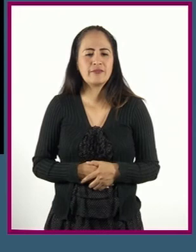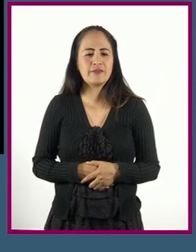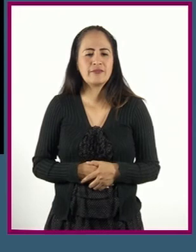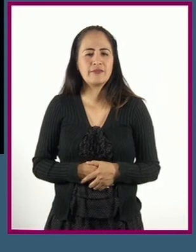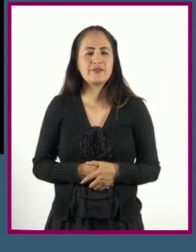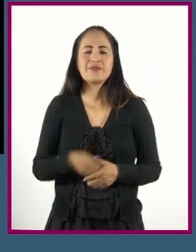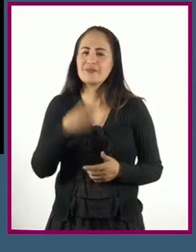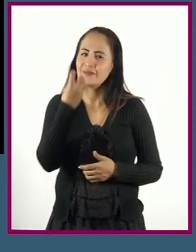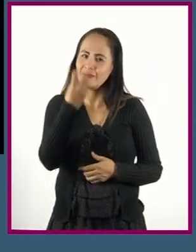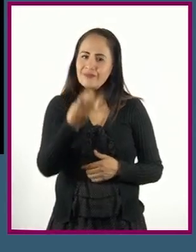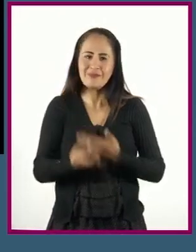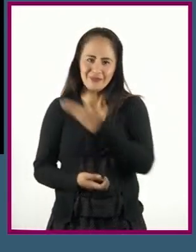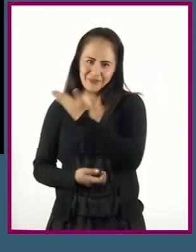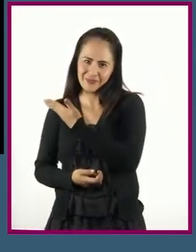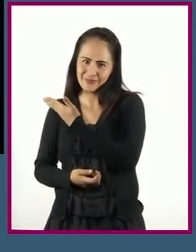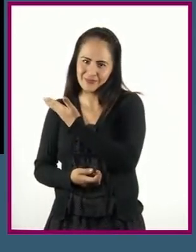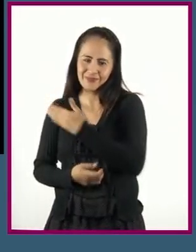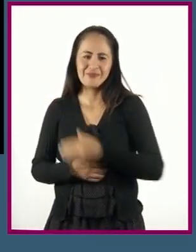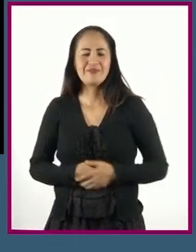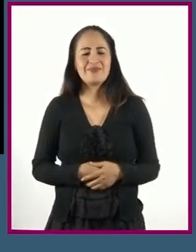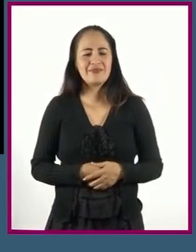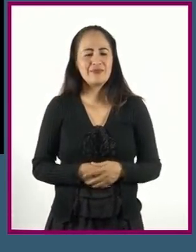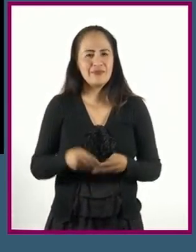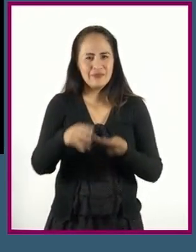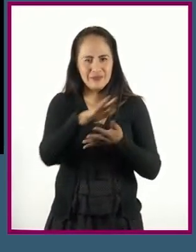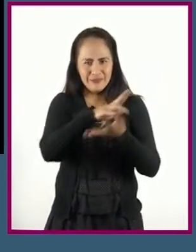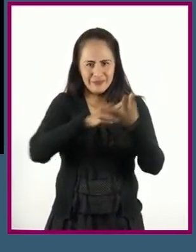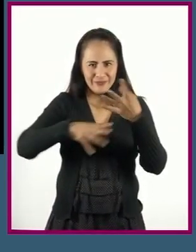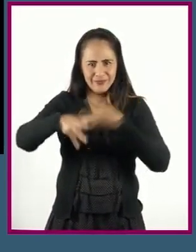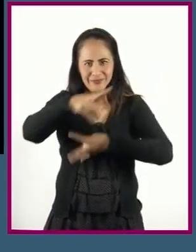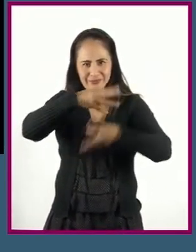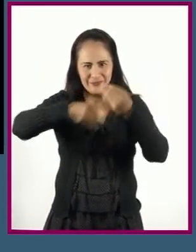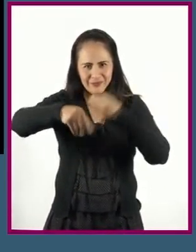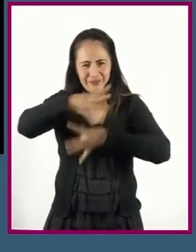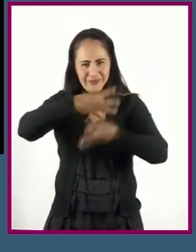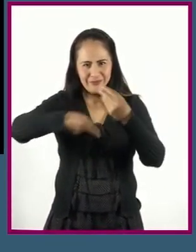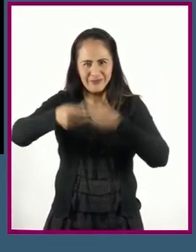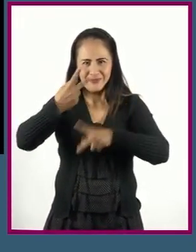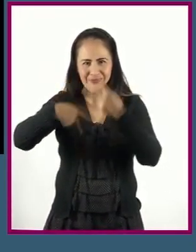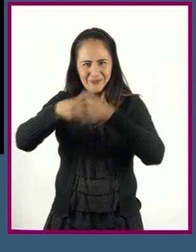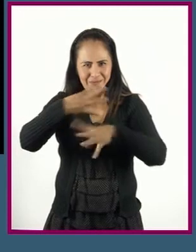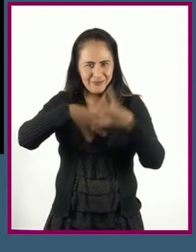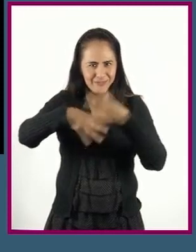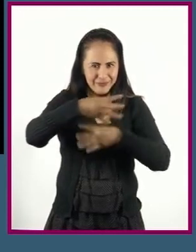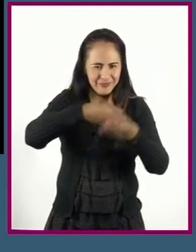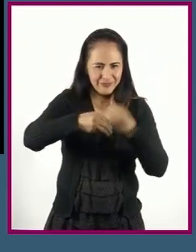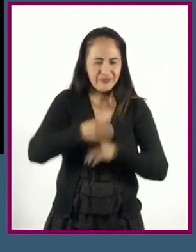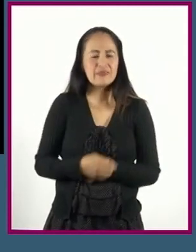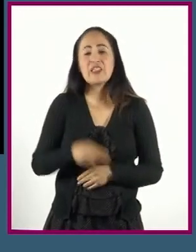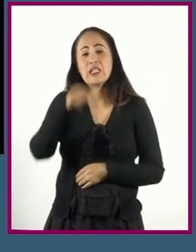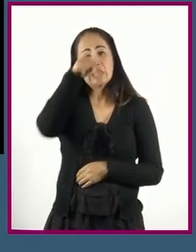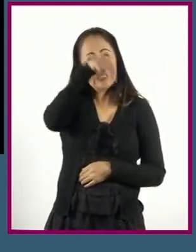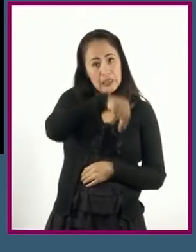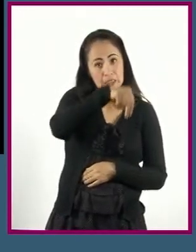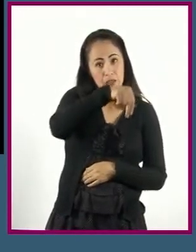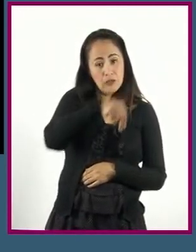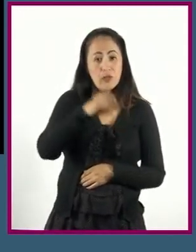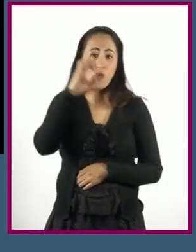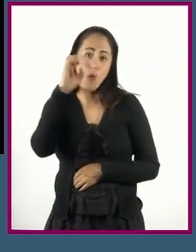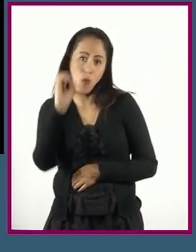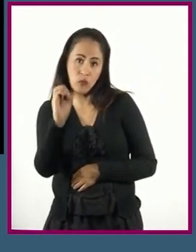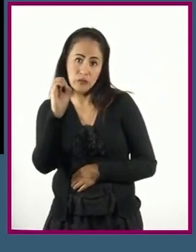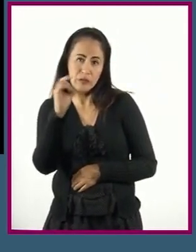Así es, comienzan a mezclarse. Entonces, estas partículas, tanto de nitrógeno como de